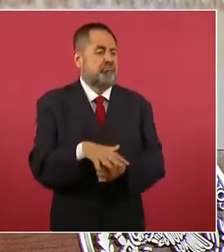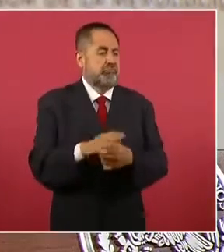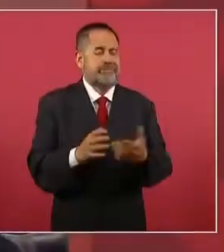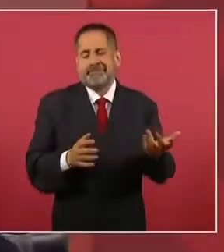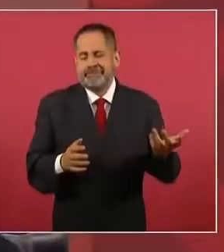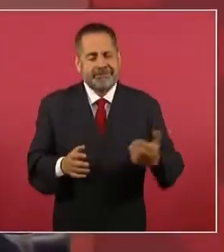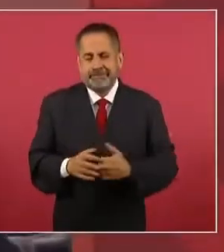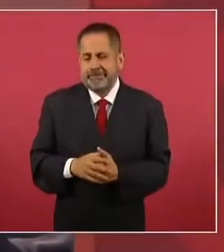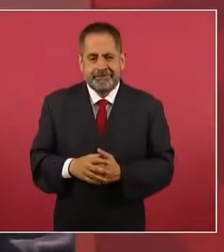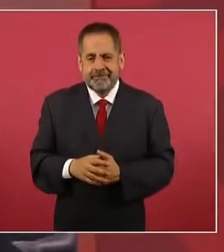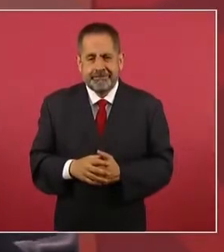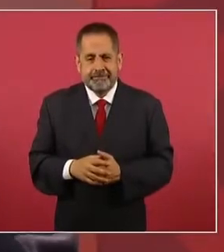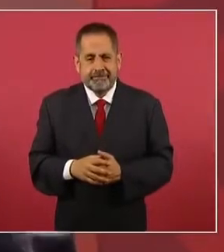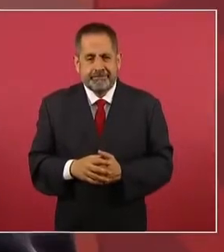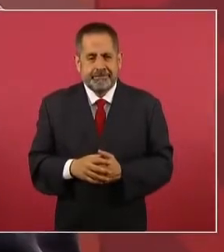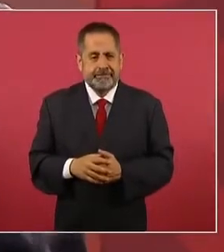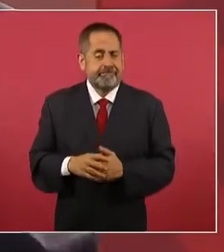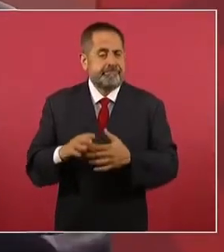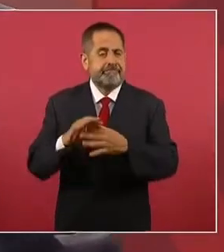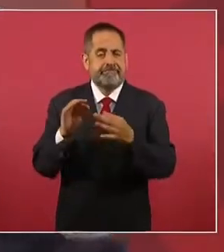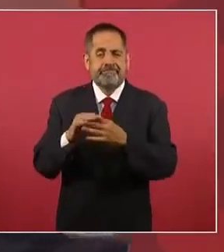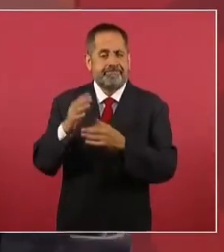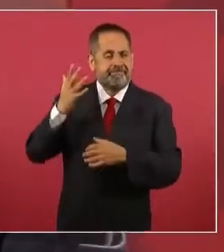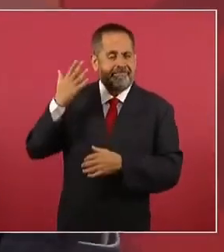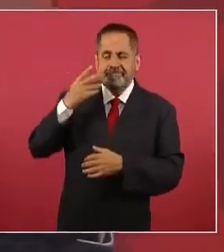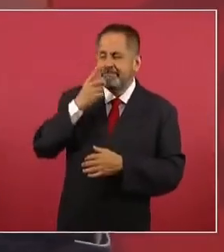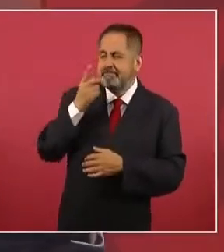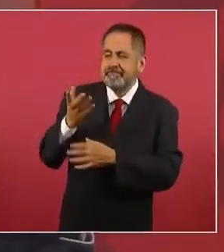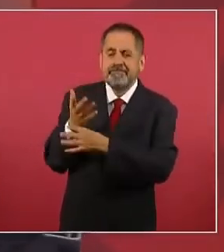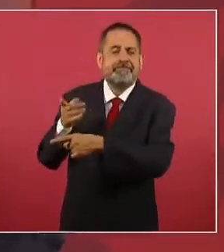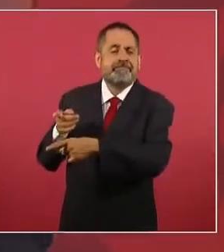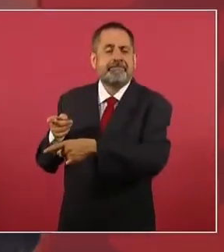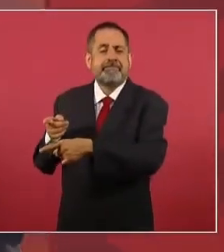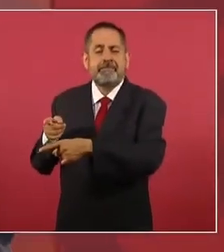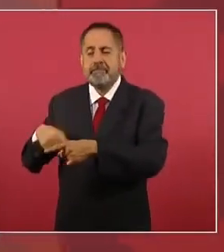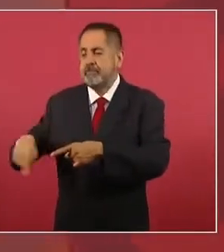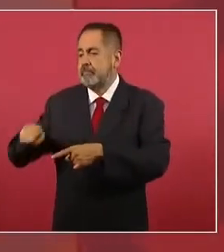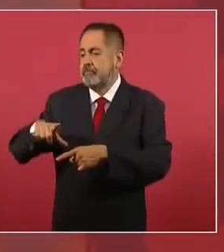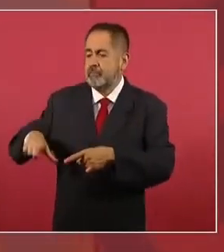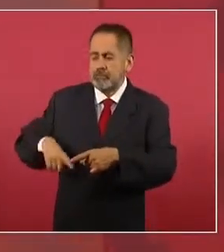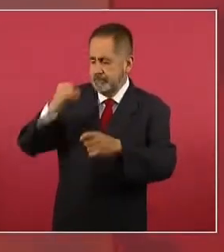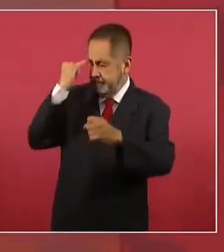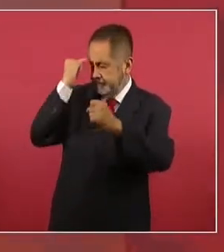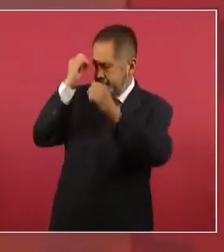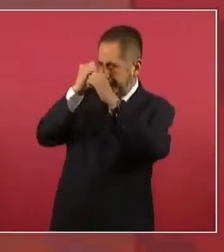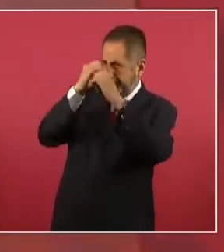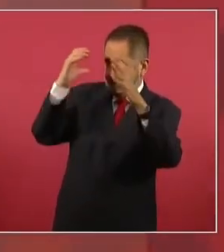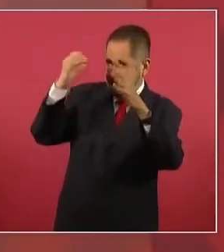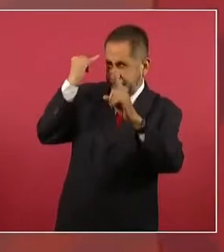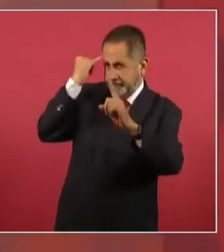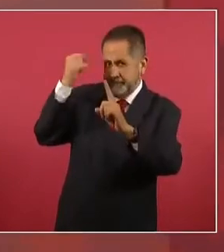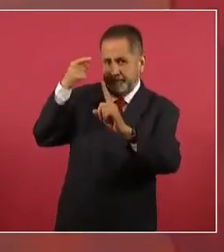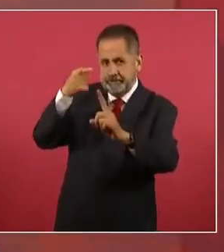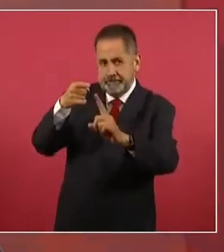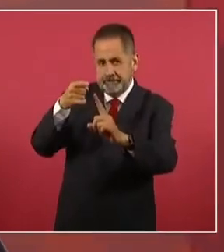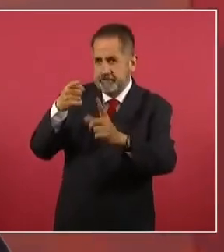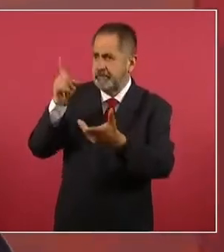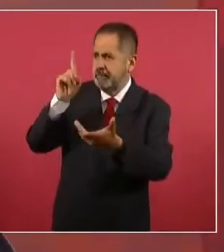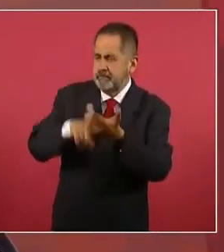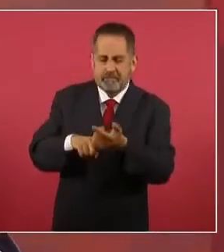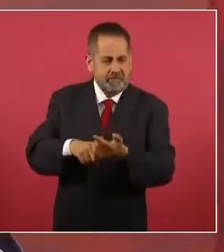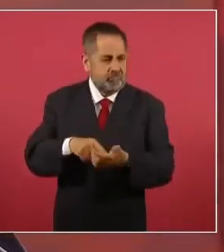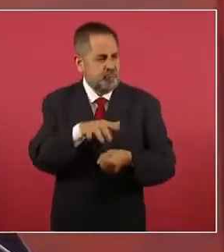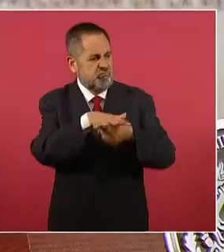Como decía Gramsci, el Estado es una ideología y un aparato de